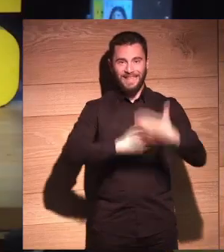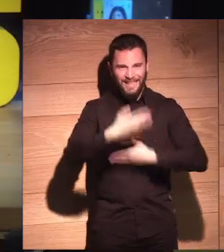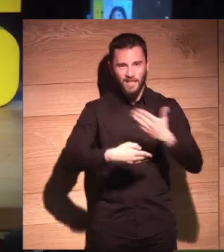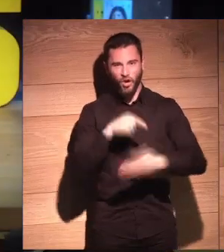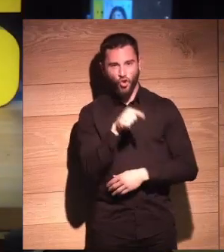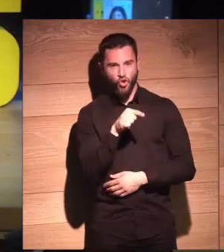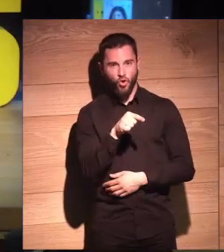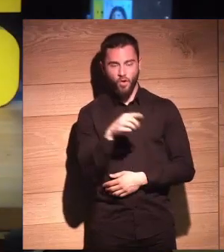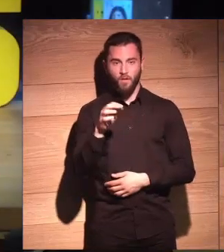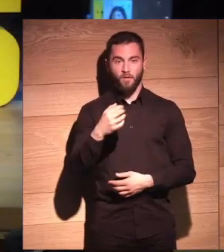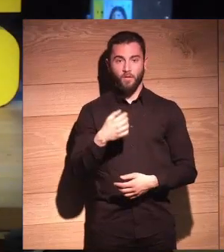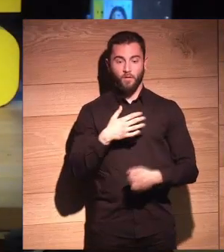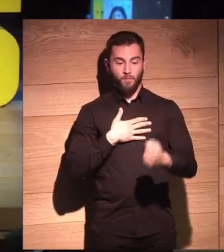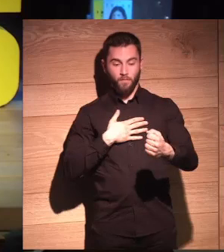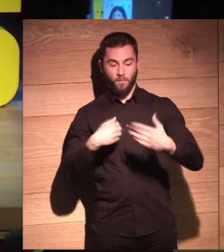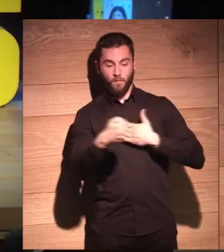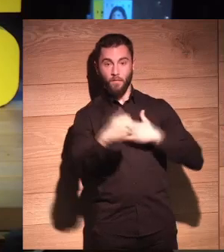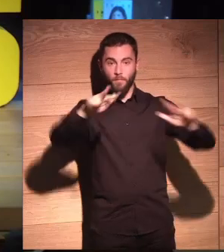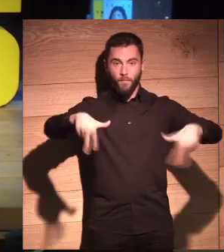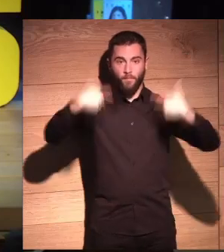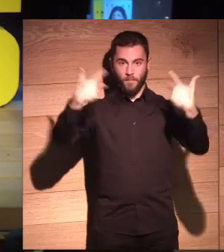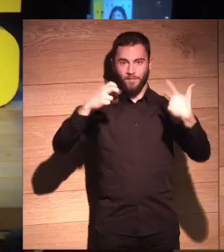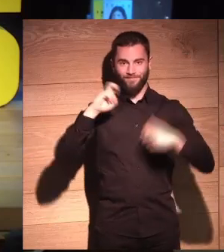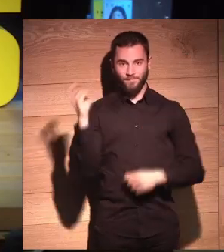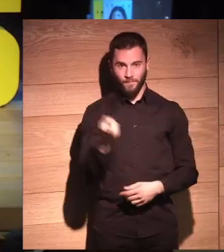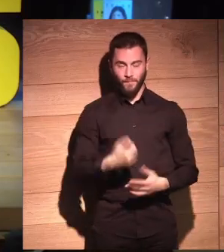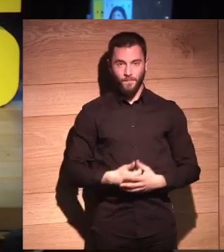permite ponernos en la posición de los demás, etcétera.